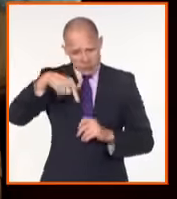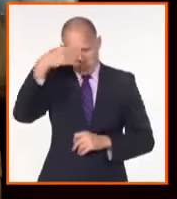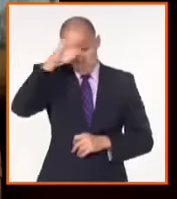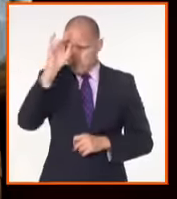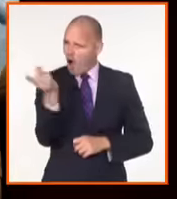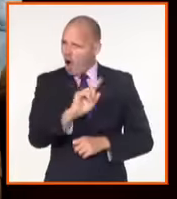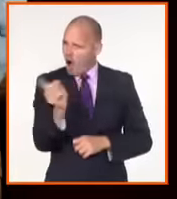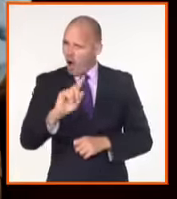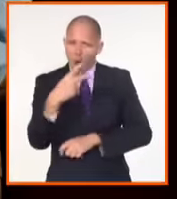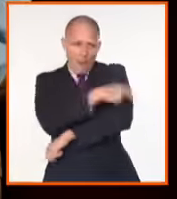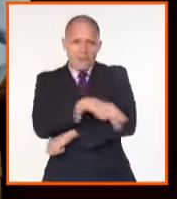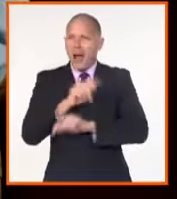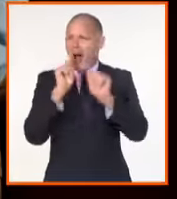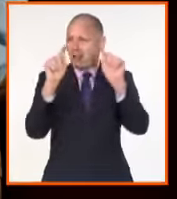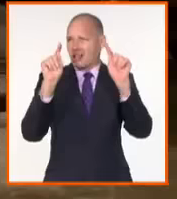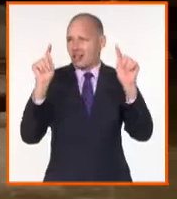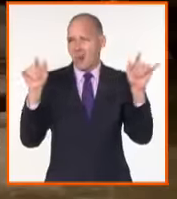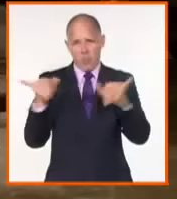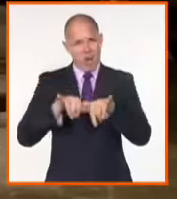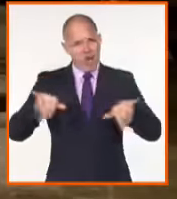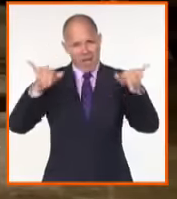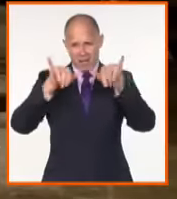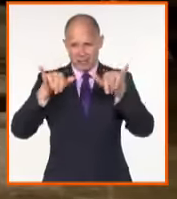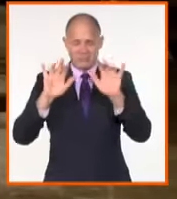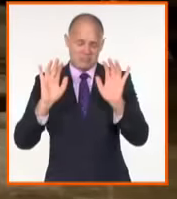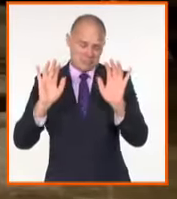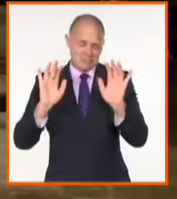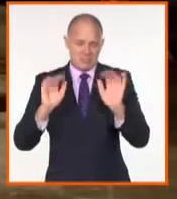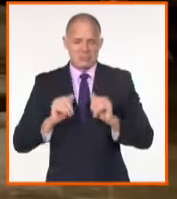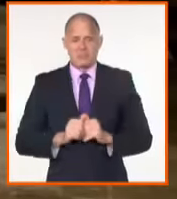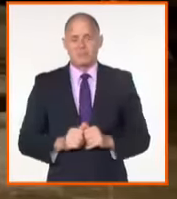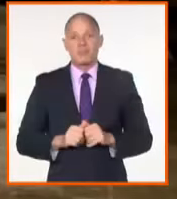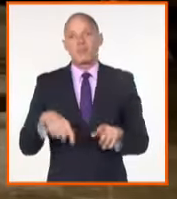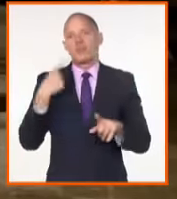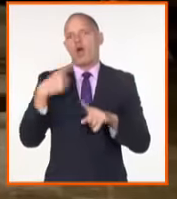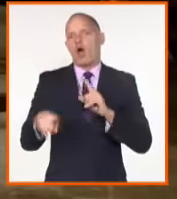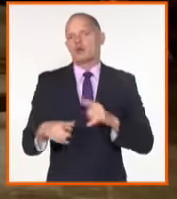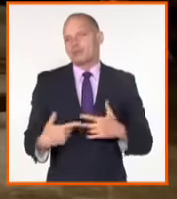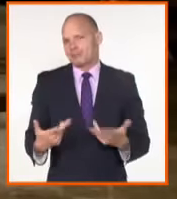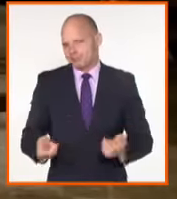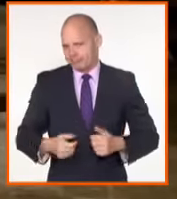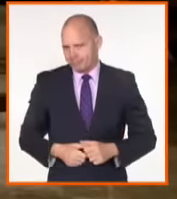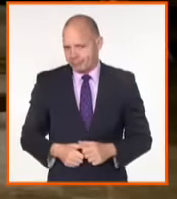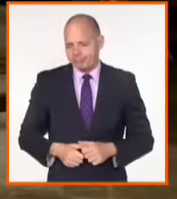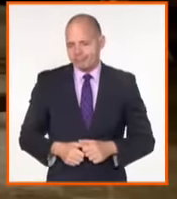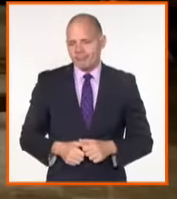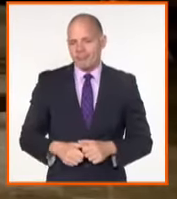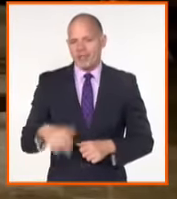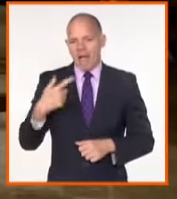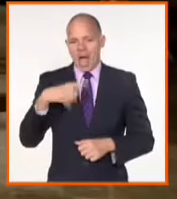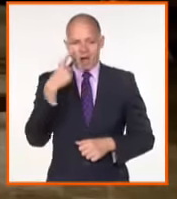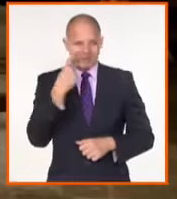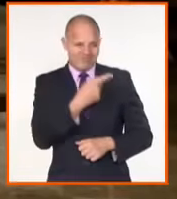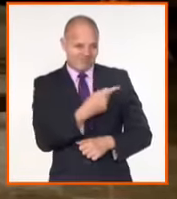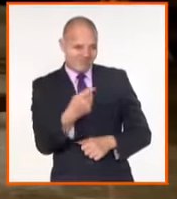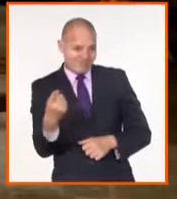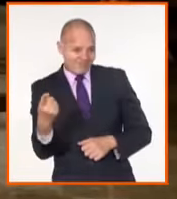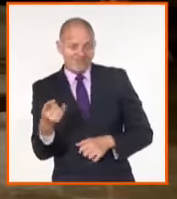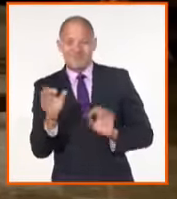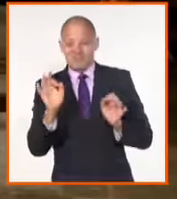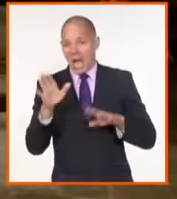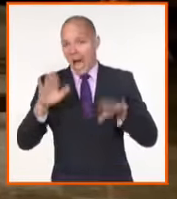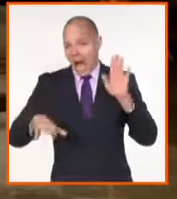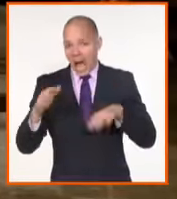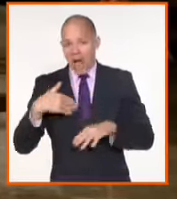estamos preocupados por nuestros problemas. Y el elemento más visible de todos esos desequilibrios es entonces el desabastecimiento de los